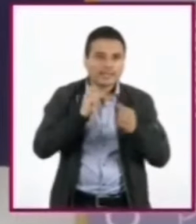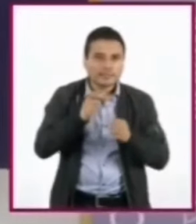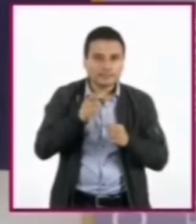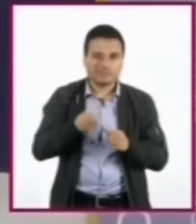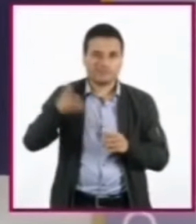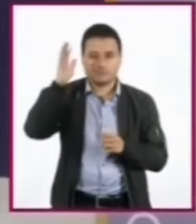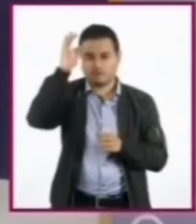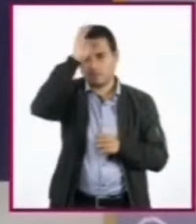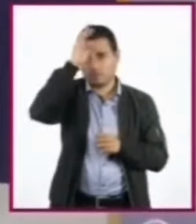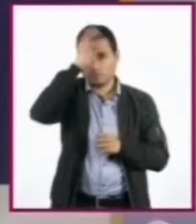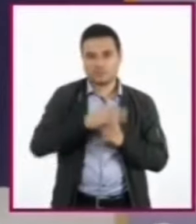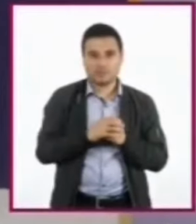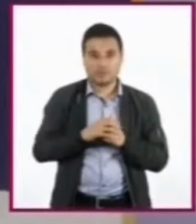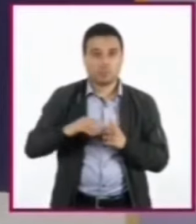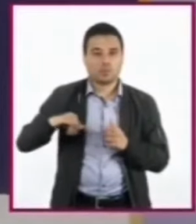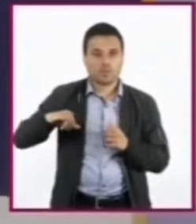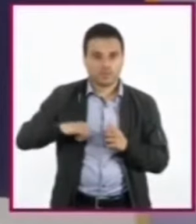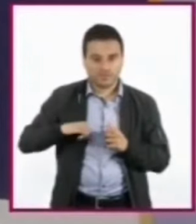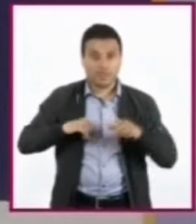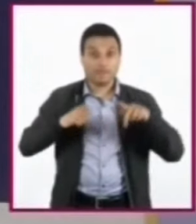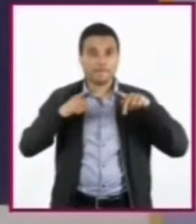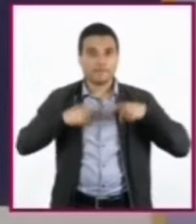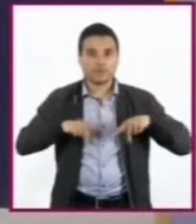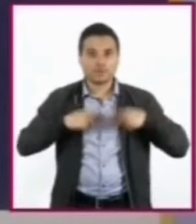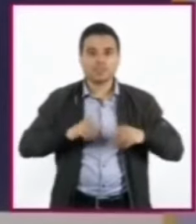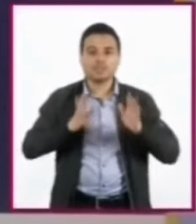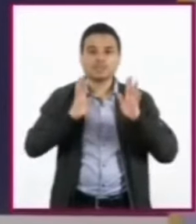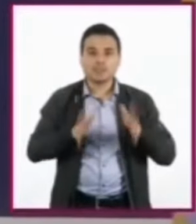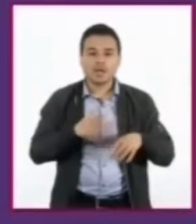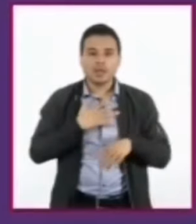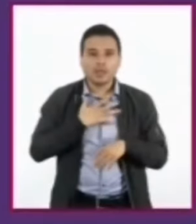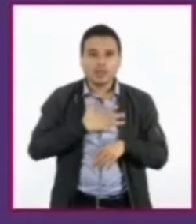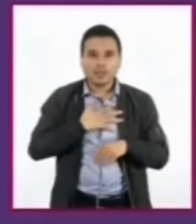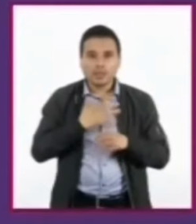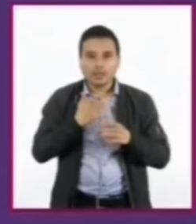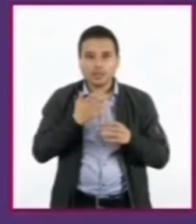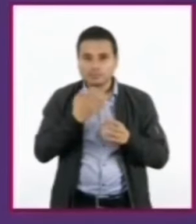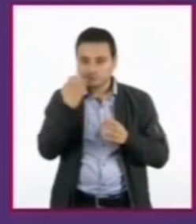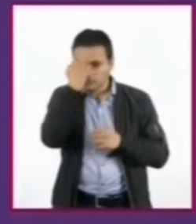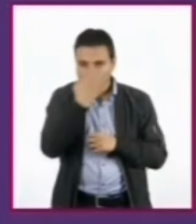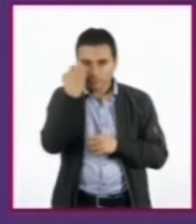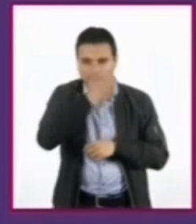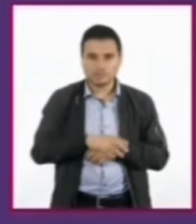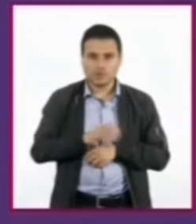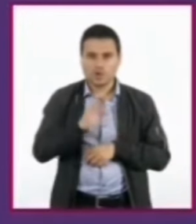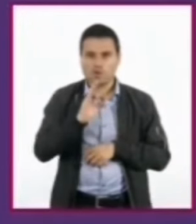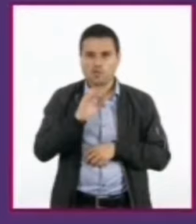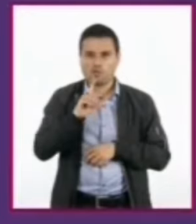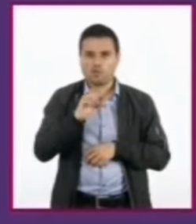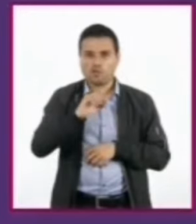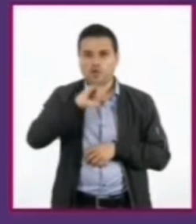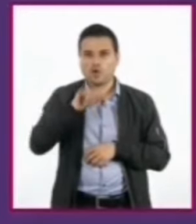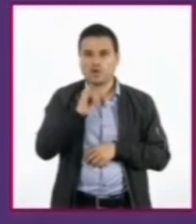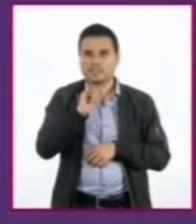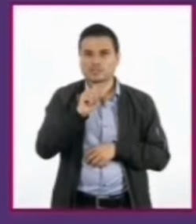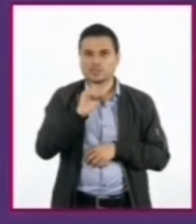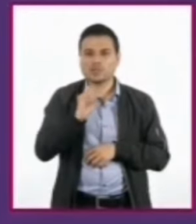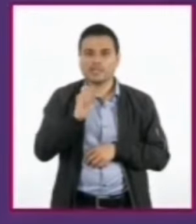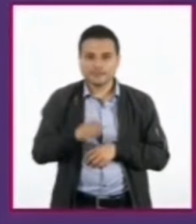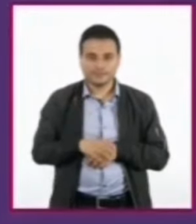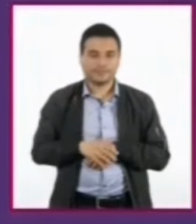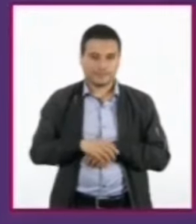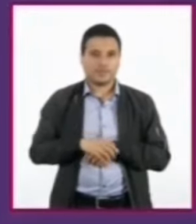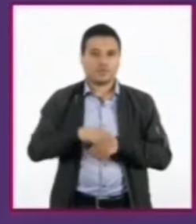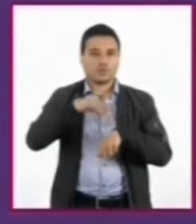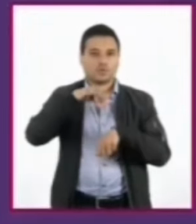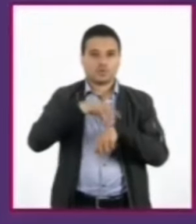Interesante, ¿cierto? Ya experimentaban. ¿Y qué hay sobre el flogisto? Teoría del flogisto fue propuesta por el médico y